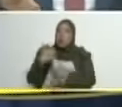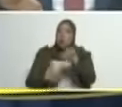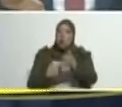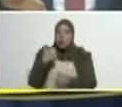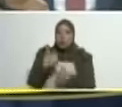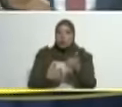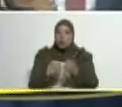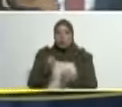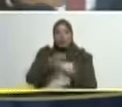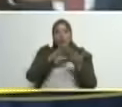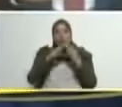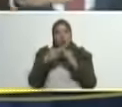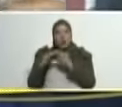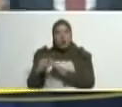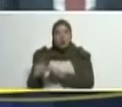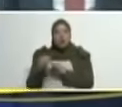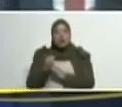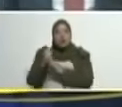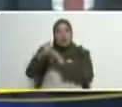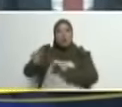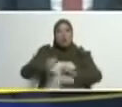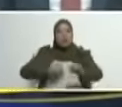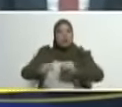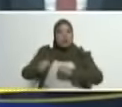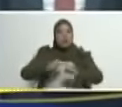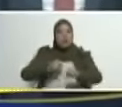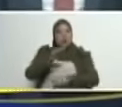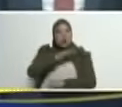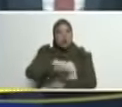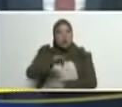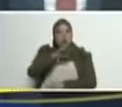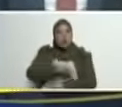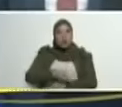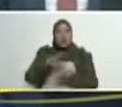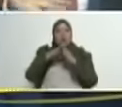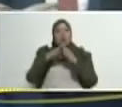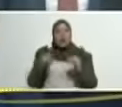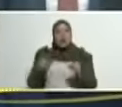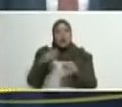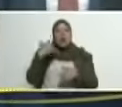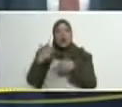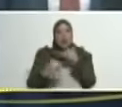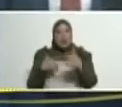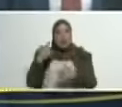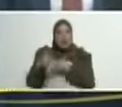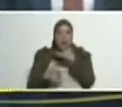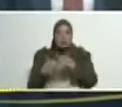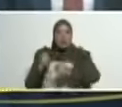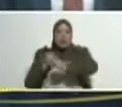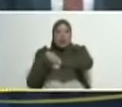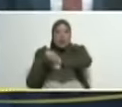comunales, de los líderes de movimientos sociales, de todos sus activistas de base,